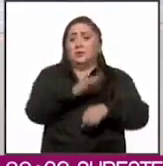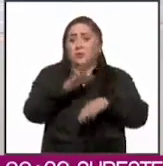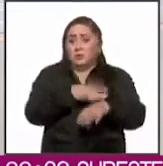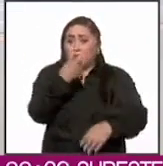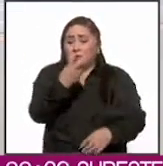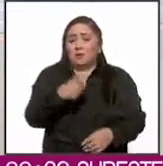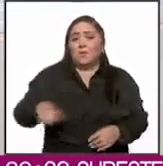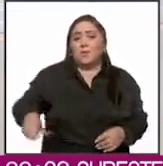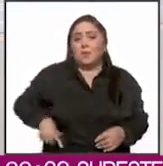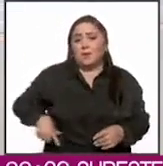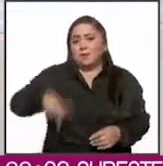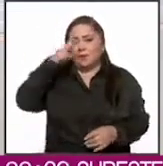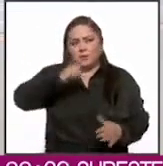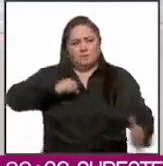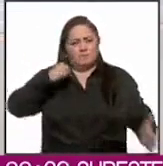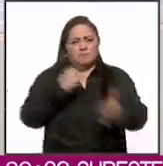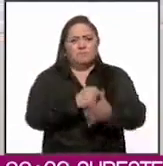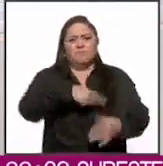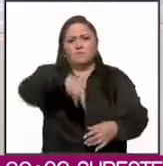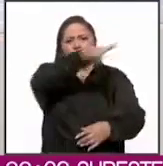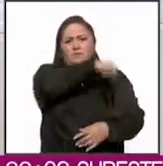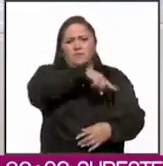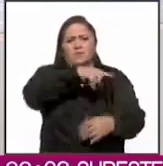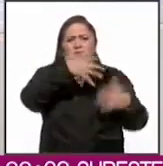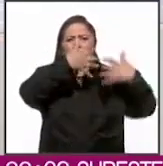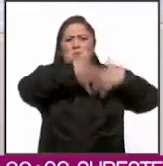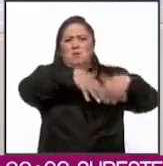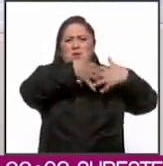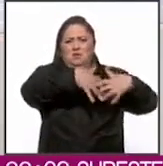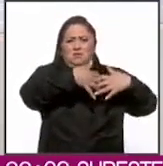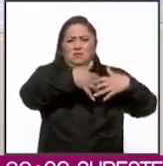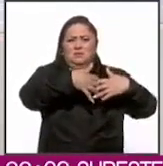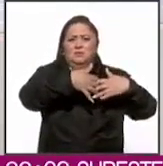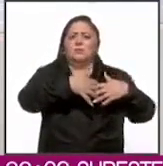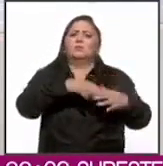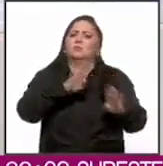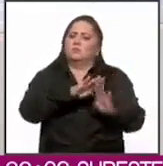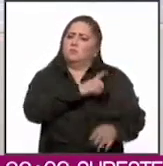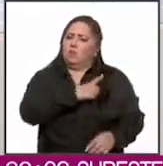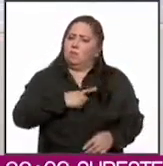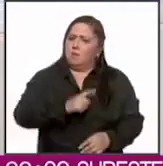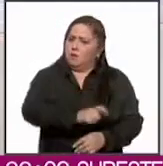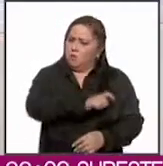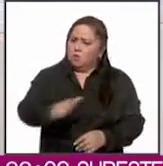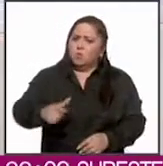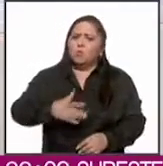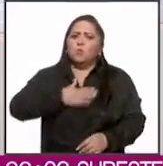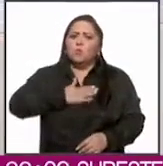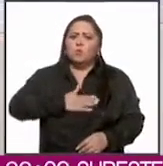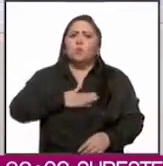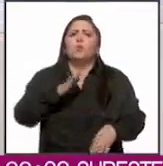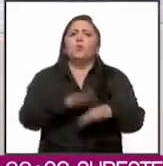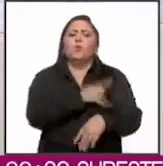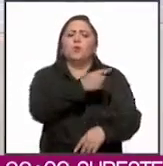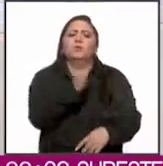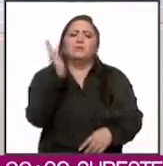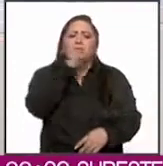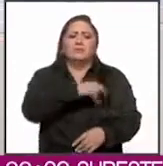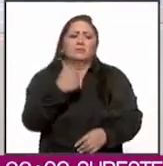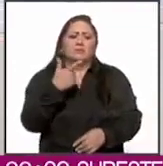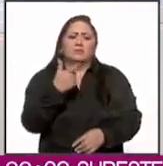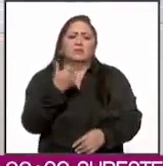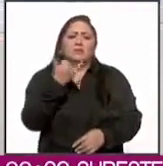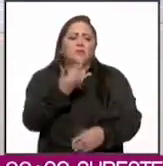ello, el gobierno mexicano le exige a estas armerías y sus comercializadoras una indemnización justa por estas prácticas ilegales